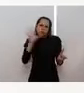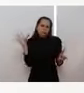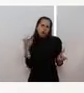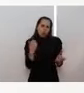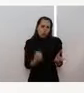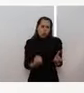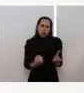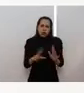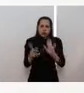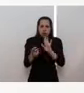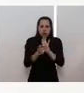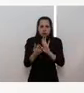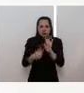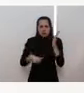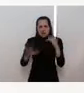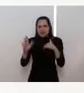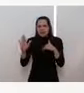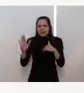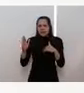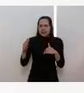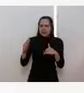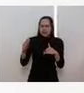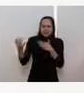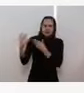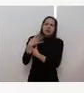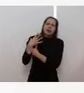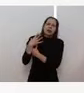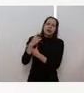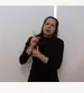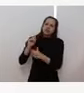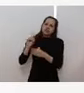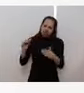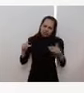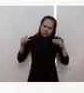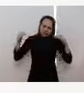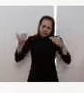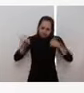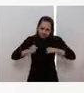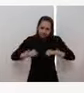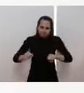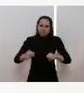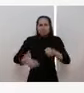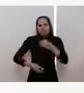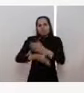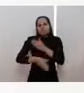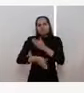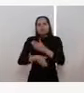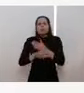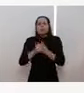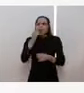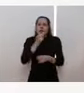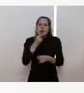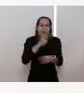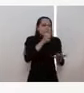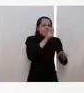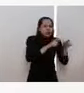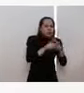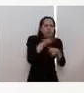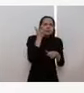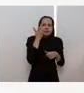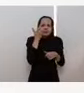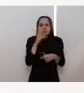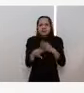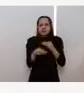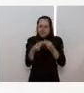pero no superior a nuestras capacidades a nuestro compromiso ya nuestra unión entre pacientes y colaboradores para sacar